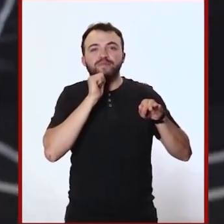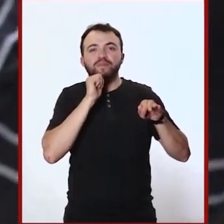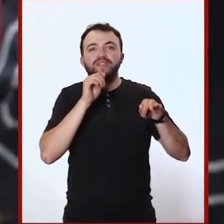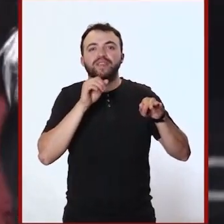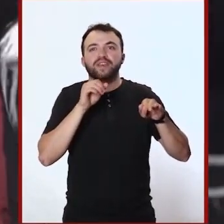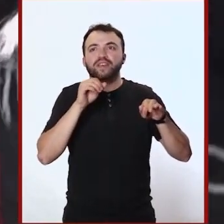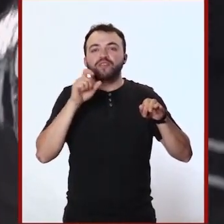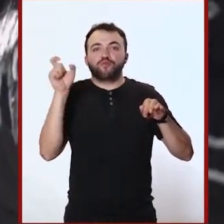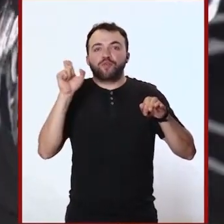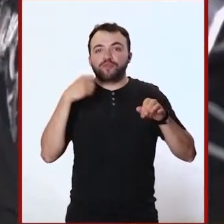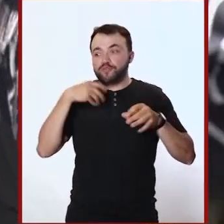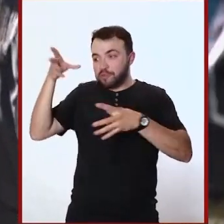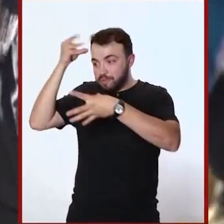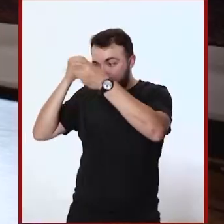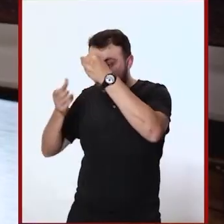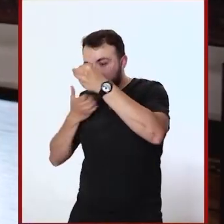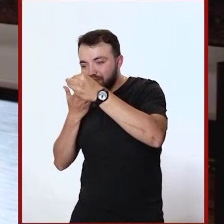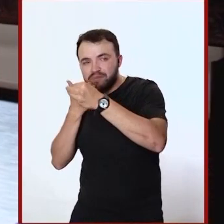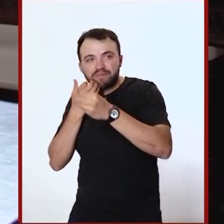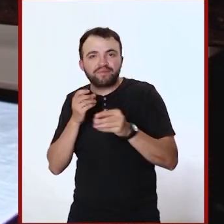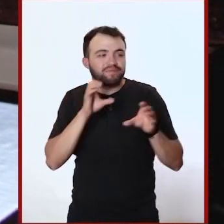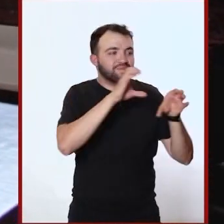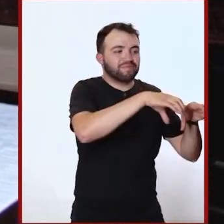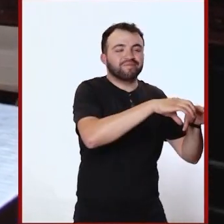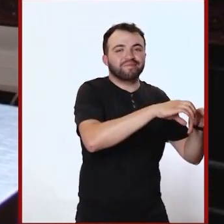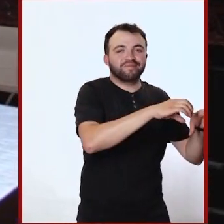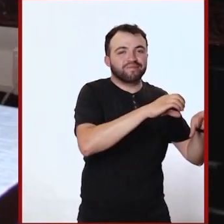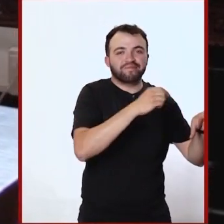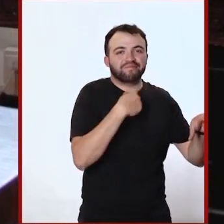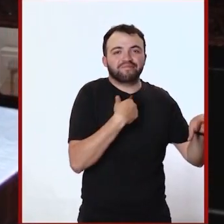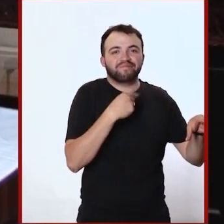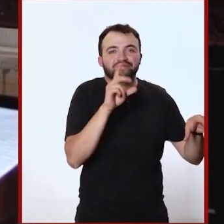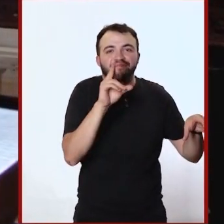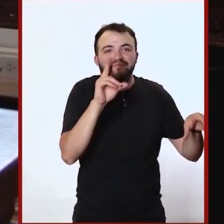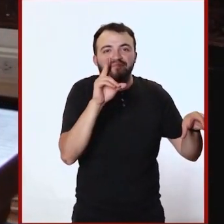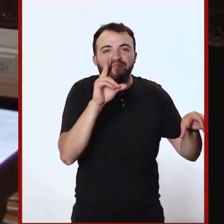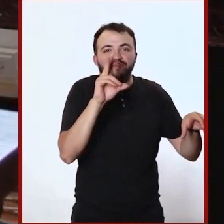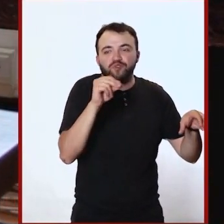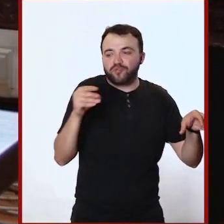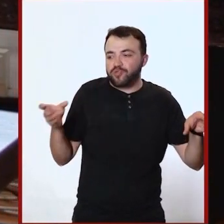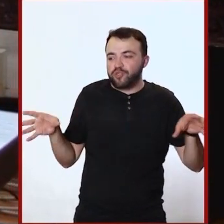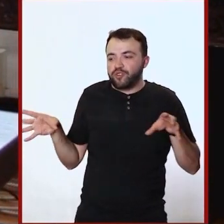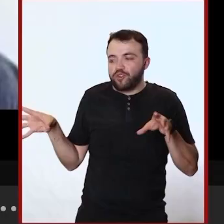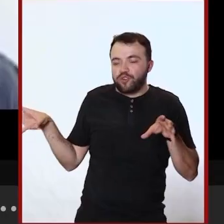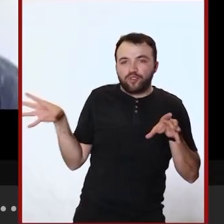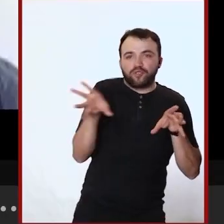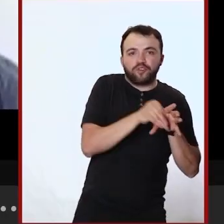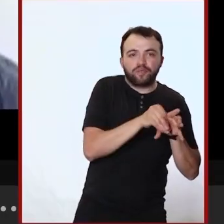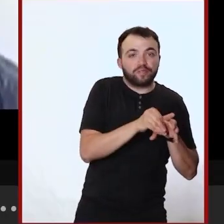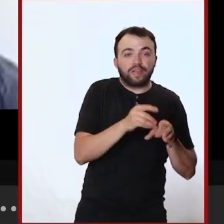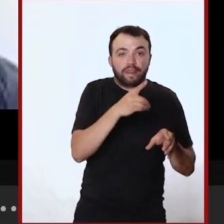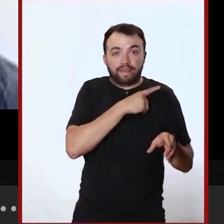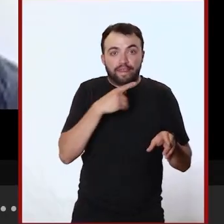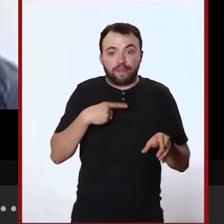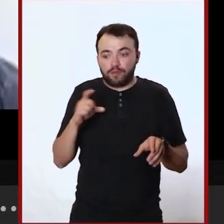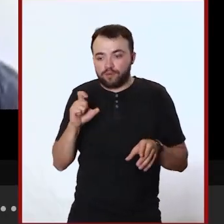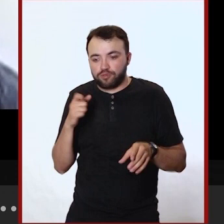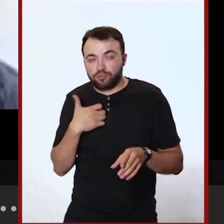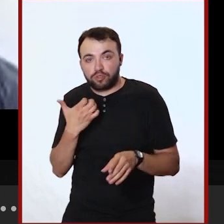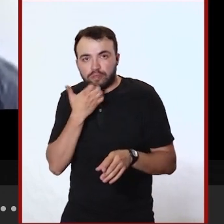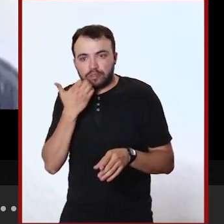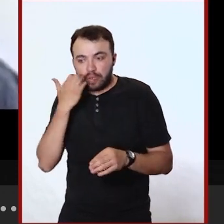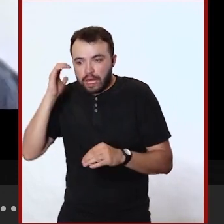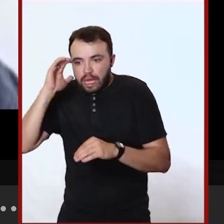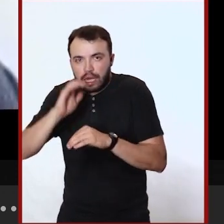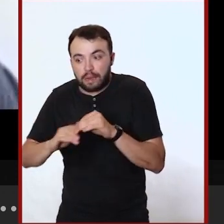más importante es que ese conocimiento que se va adquiriendo durante la formación profesional pueda ser implementado lo antes posible, porque